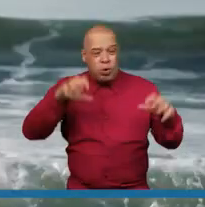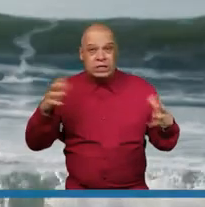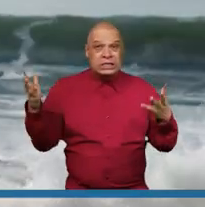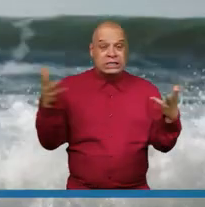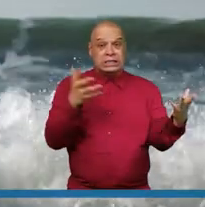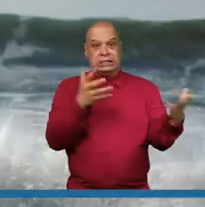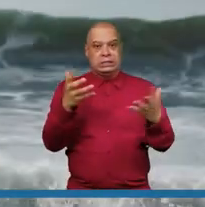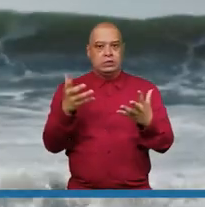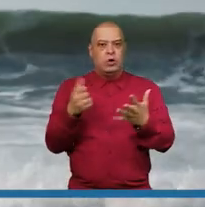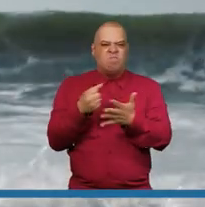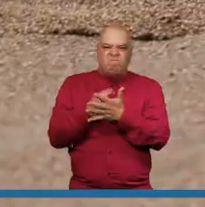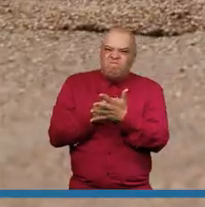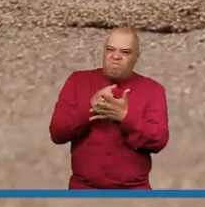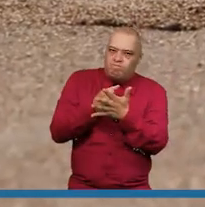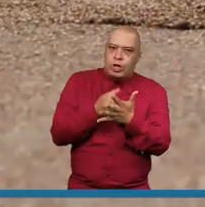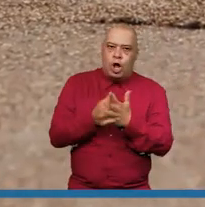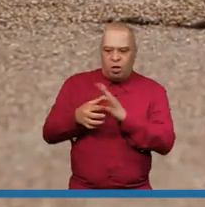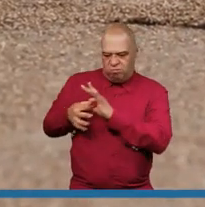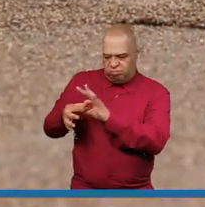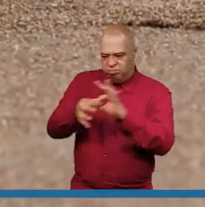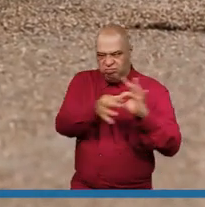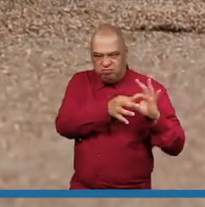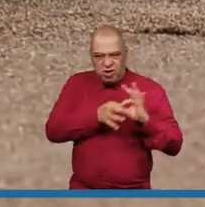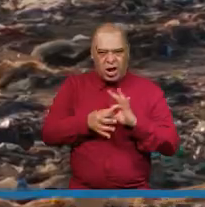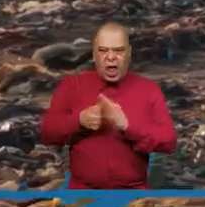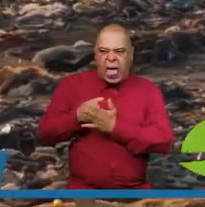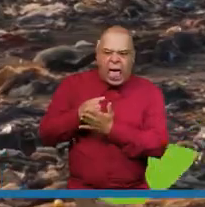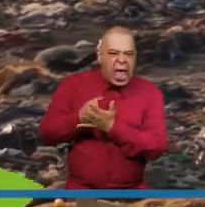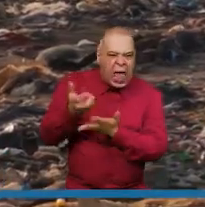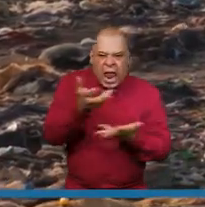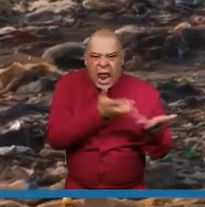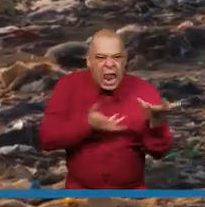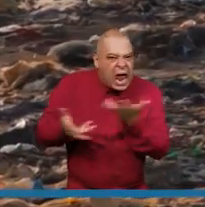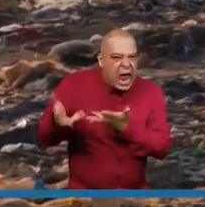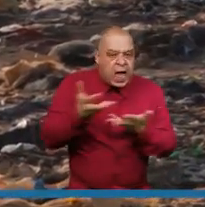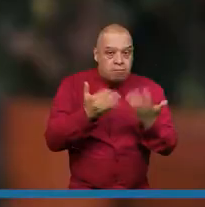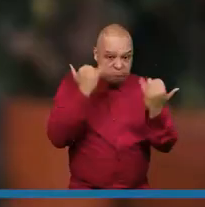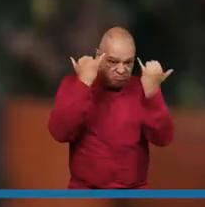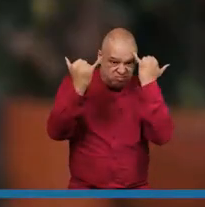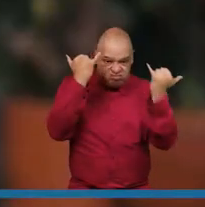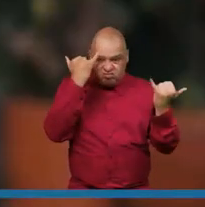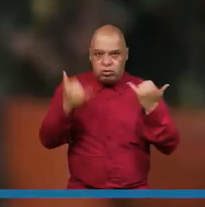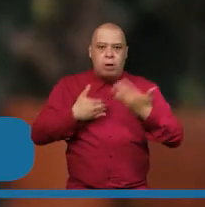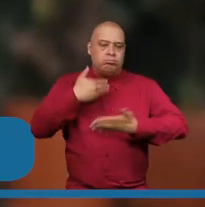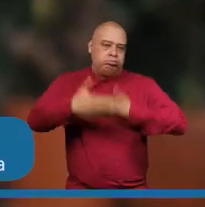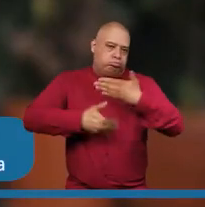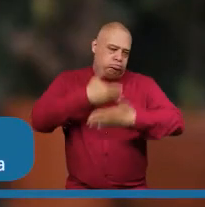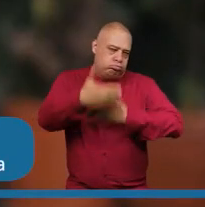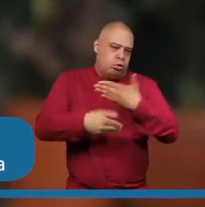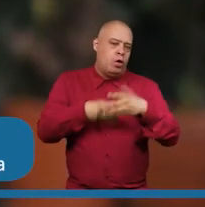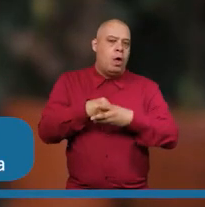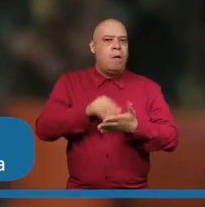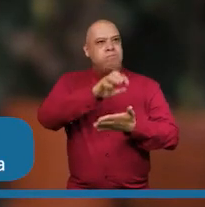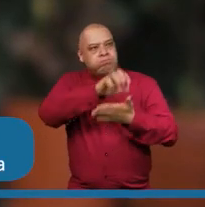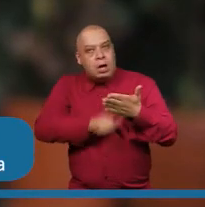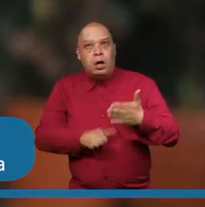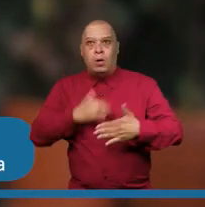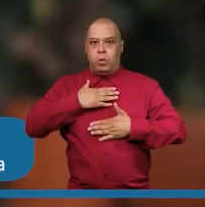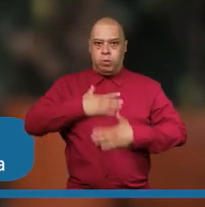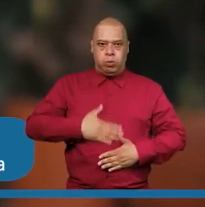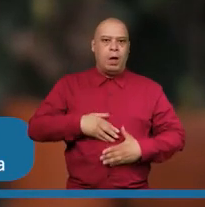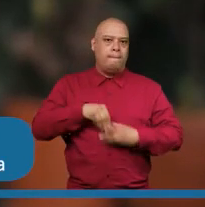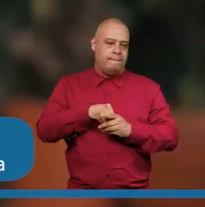y eso solo se puede resolver única y exclusivamente desde el trabajo en red de las áreas metropolitanas, que es donde se